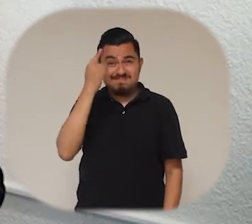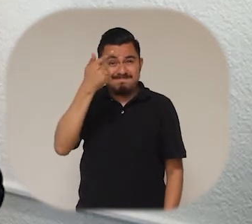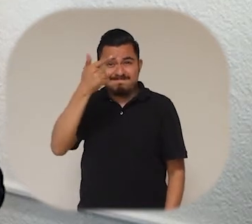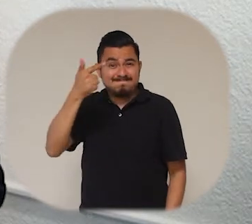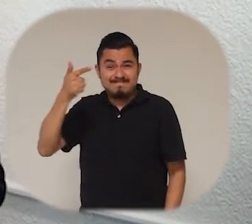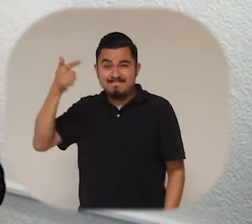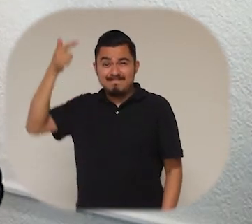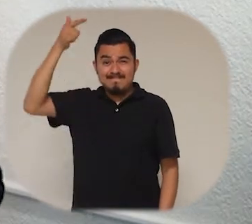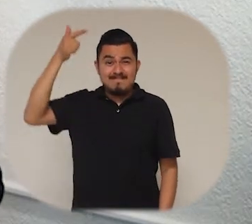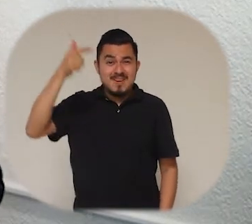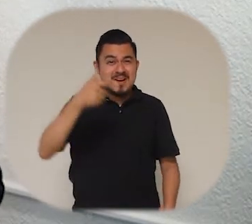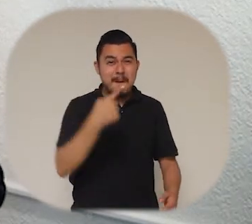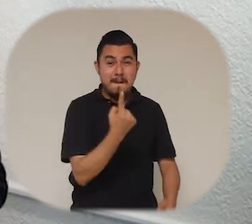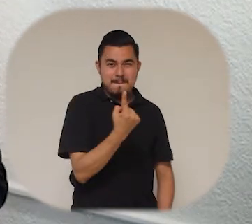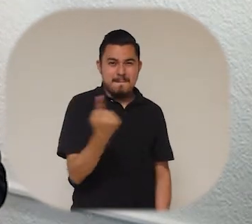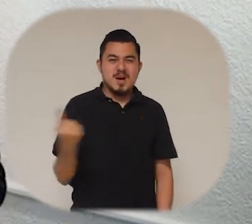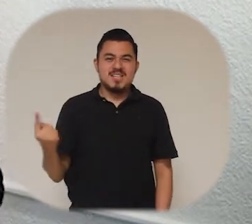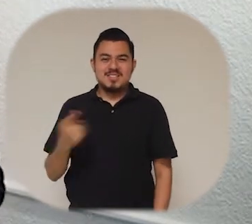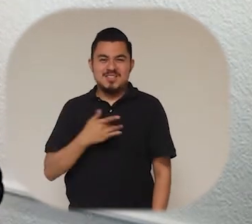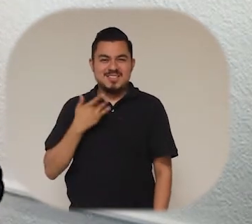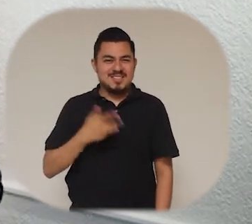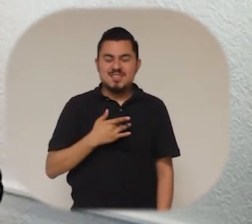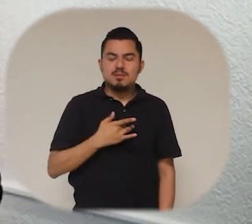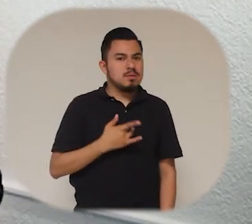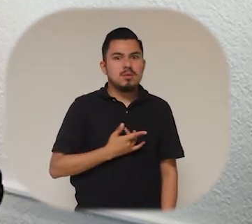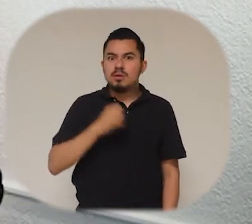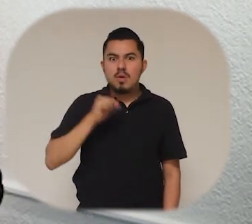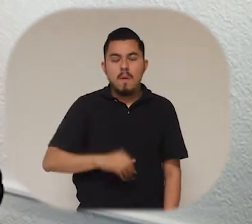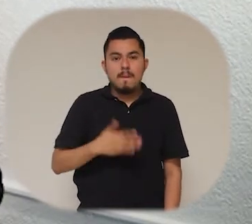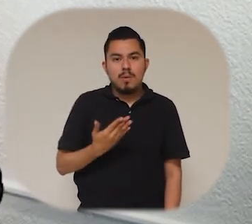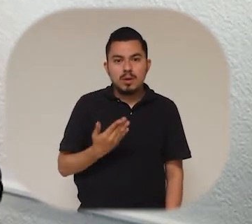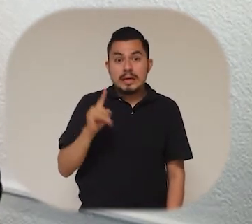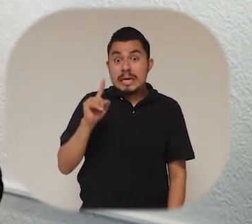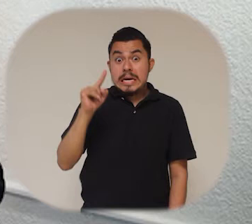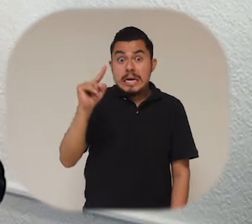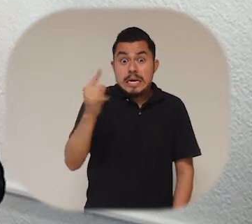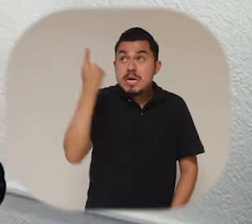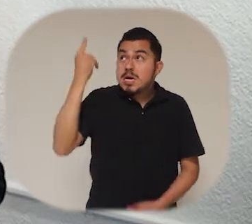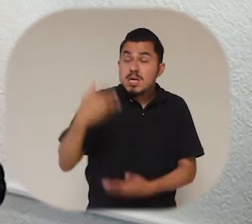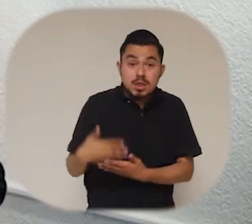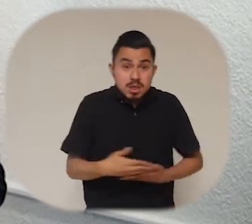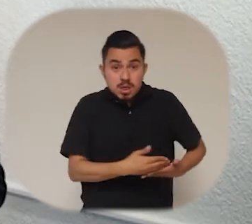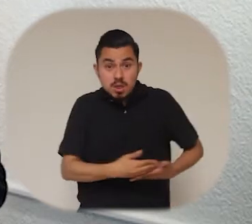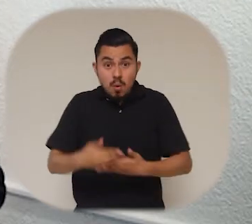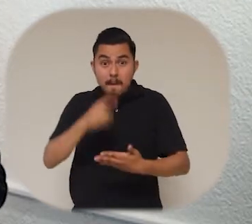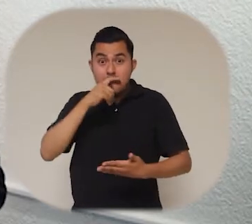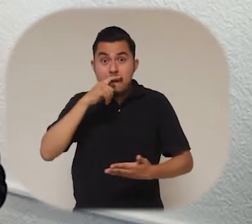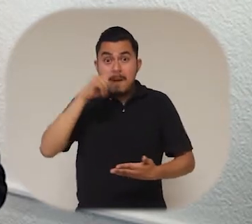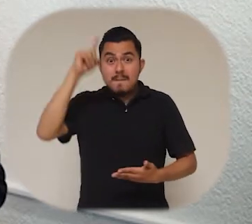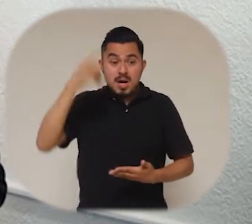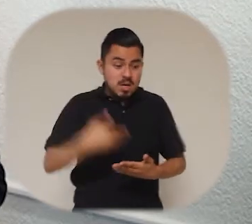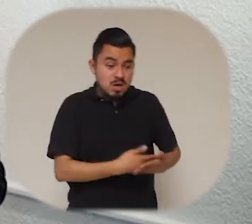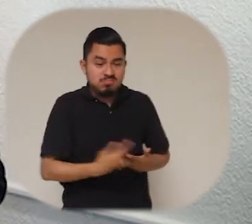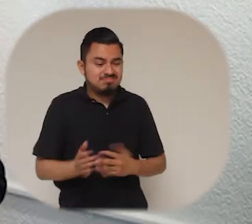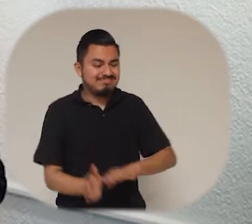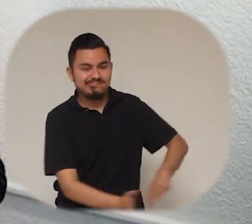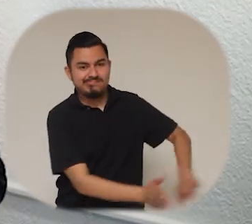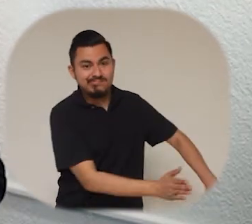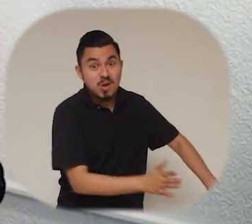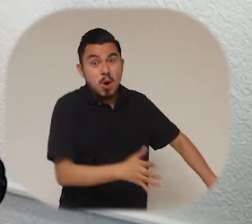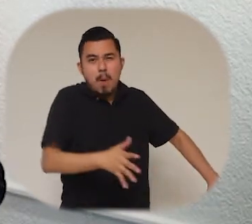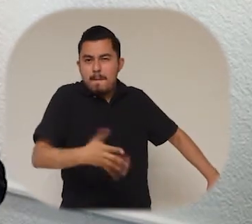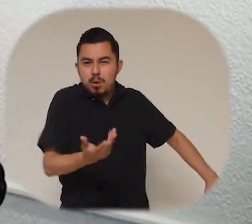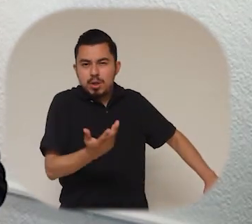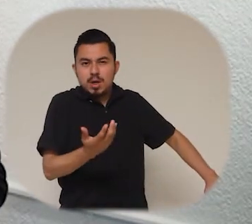que el Hijo fue abandonado, el Padre abandonó, y todo esto fue por nosotros. Todo esto fue para resolver